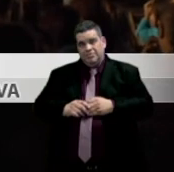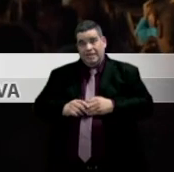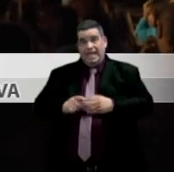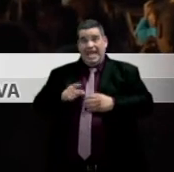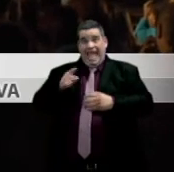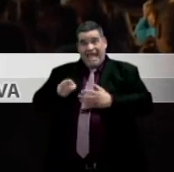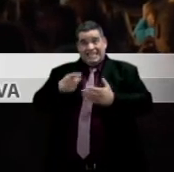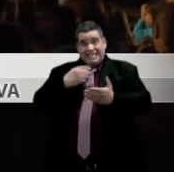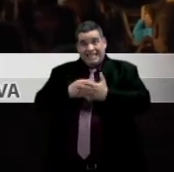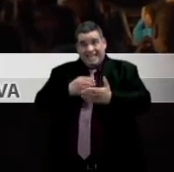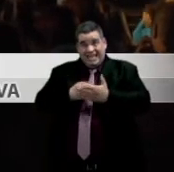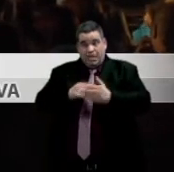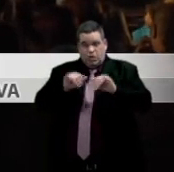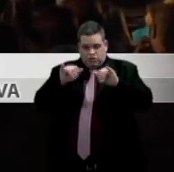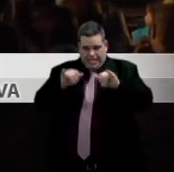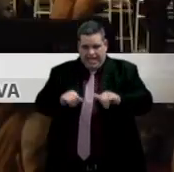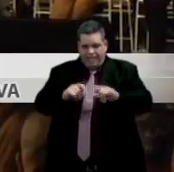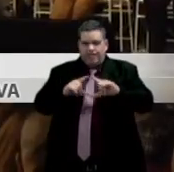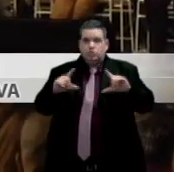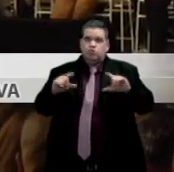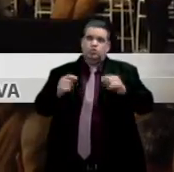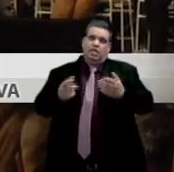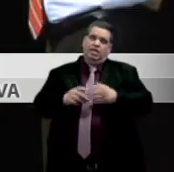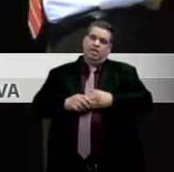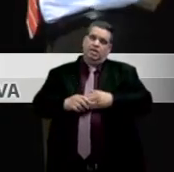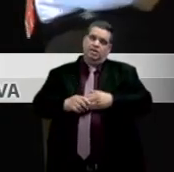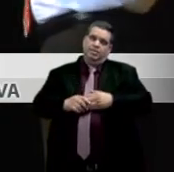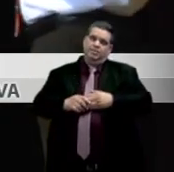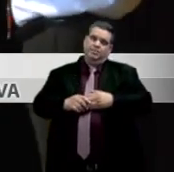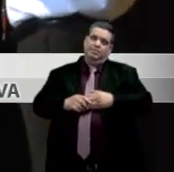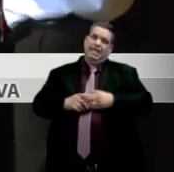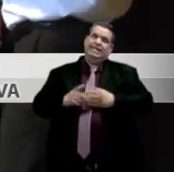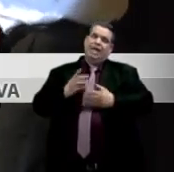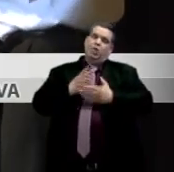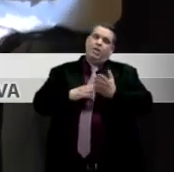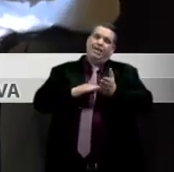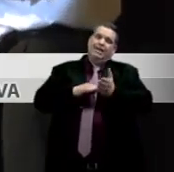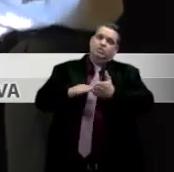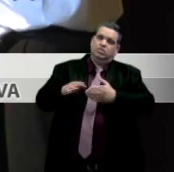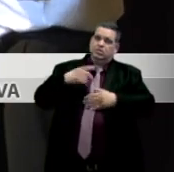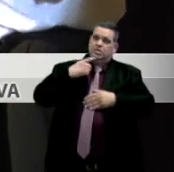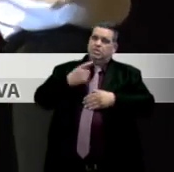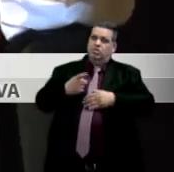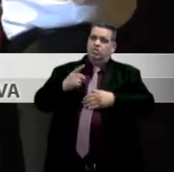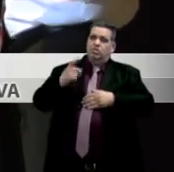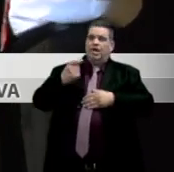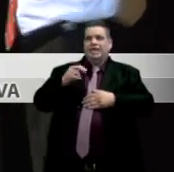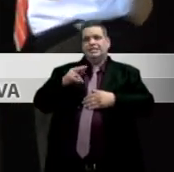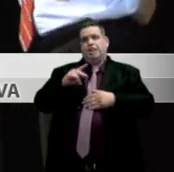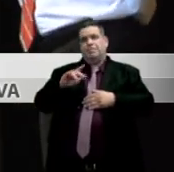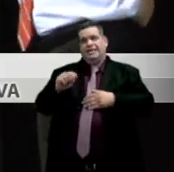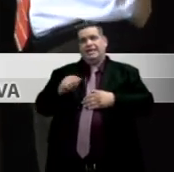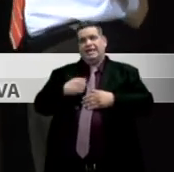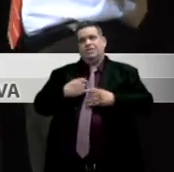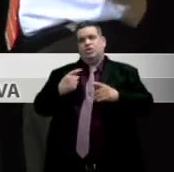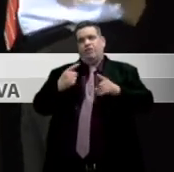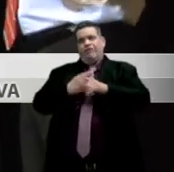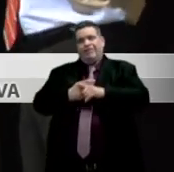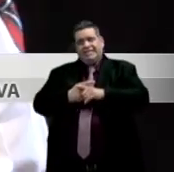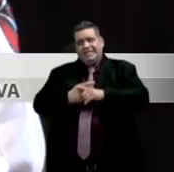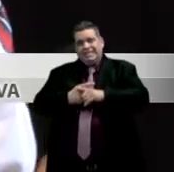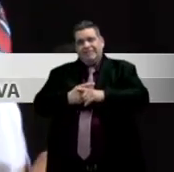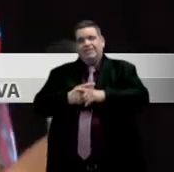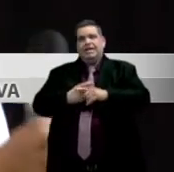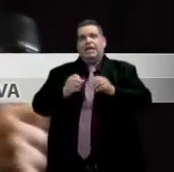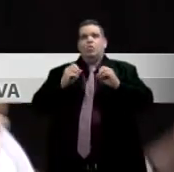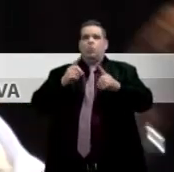Eso se va a quedar en su cheque. Entre las exenciones mencionadas por García Padilla, que han sido eje de controversia, están